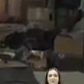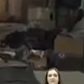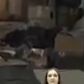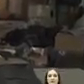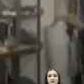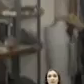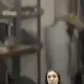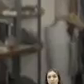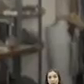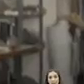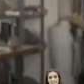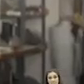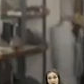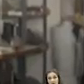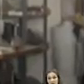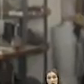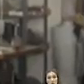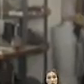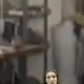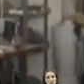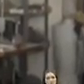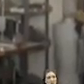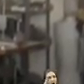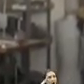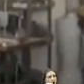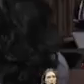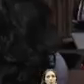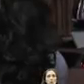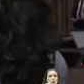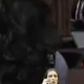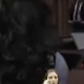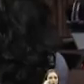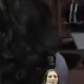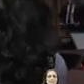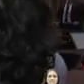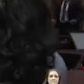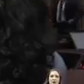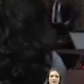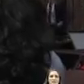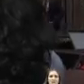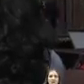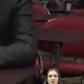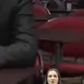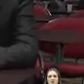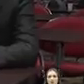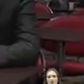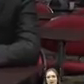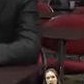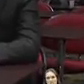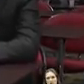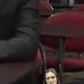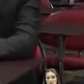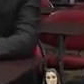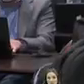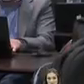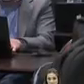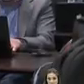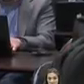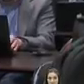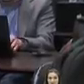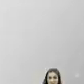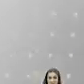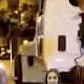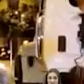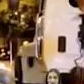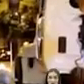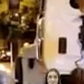presidente Duque sobre aumento del mínimo de 10.07%, que sería el más alto este siglo. Sindicatos piden que sea un incremento